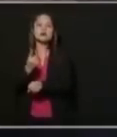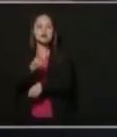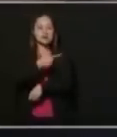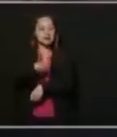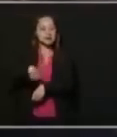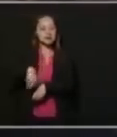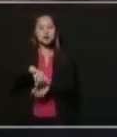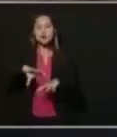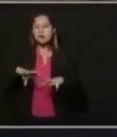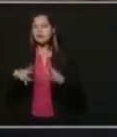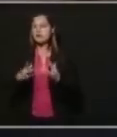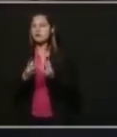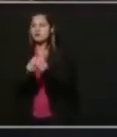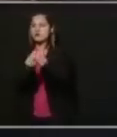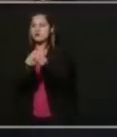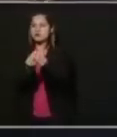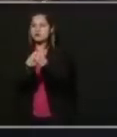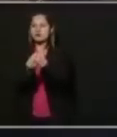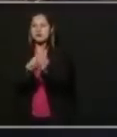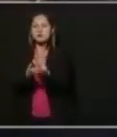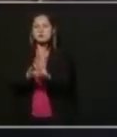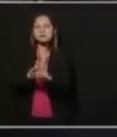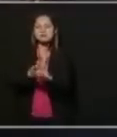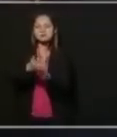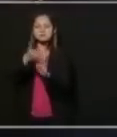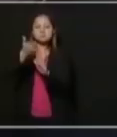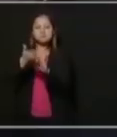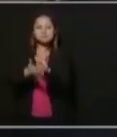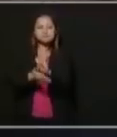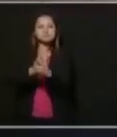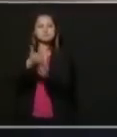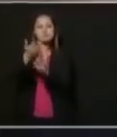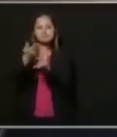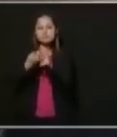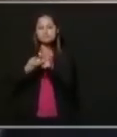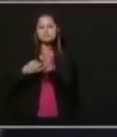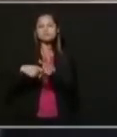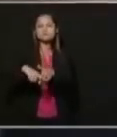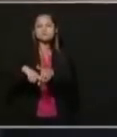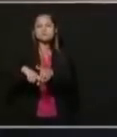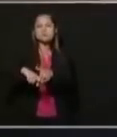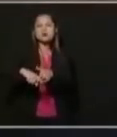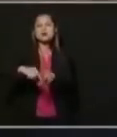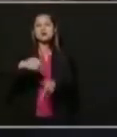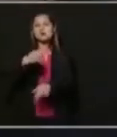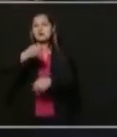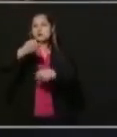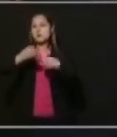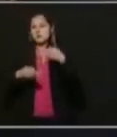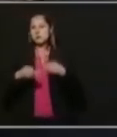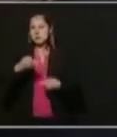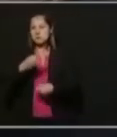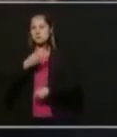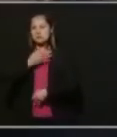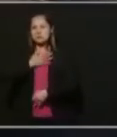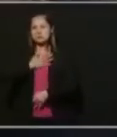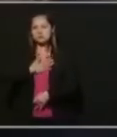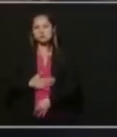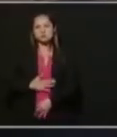empezamos a construir la justicia y la